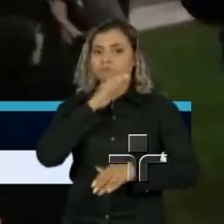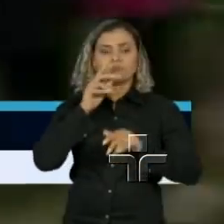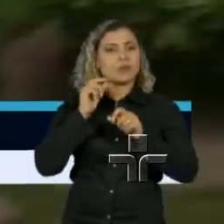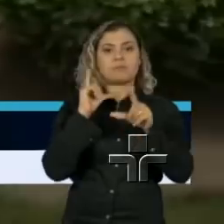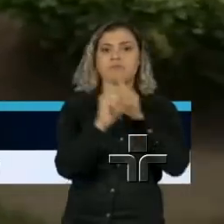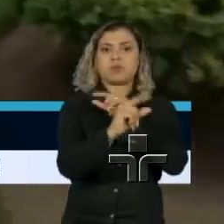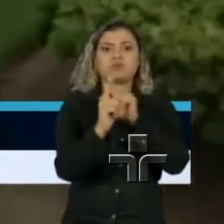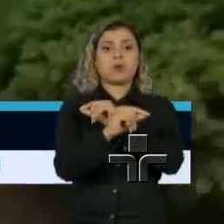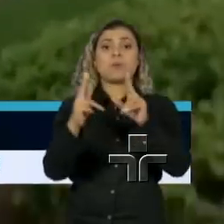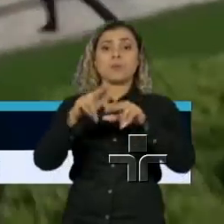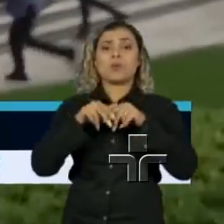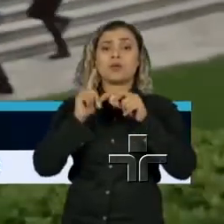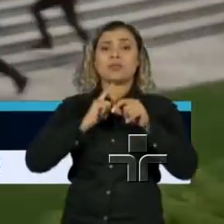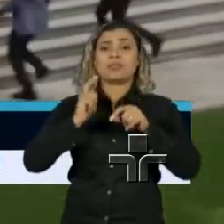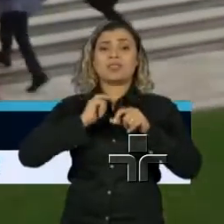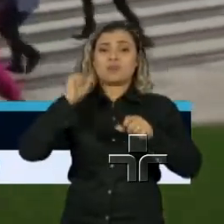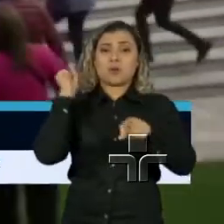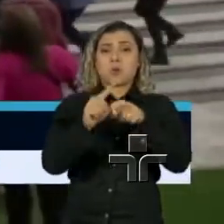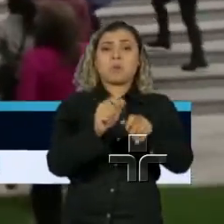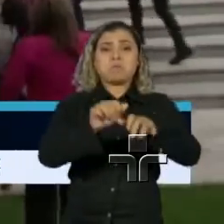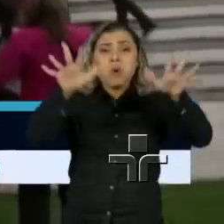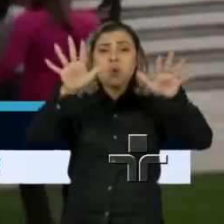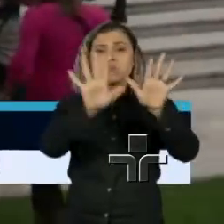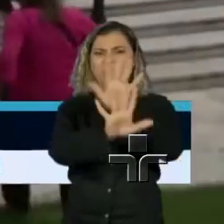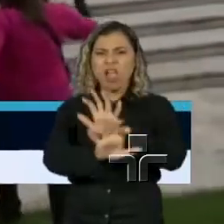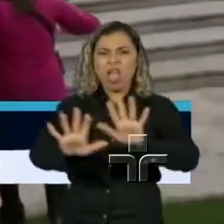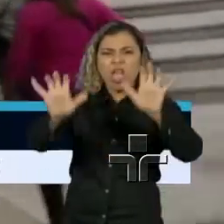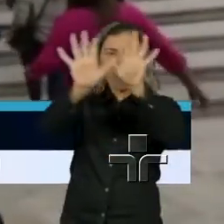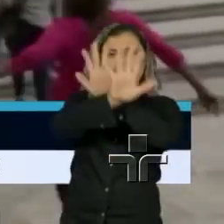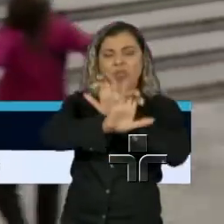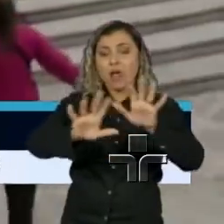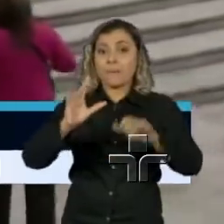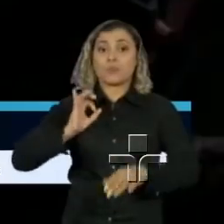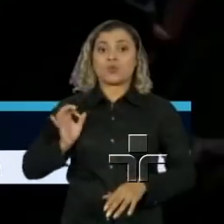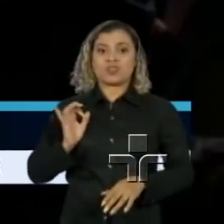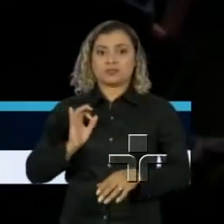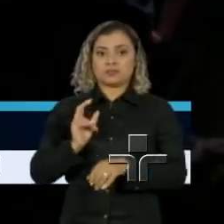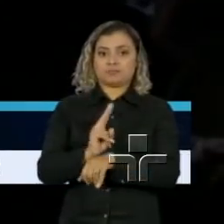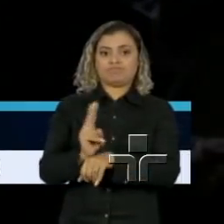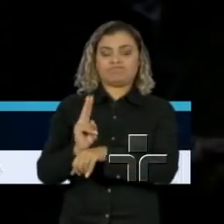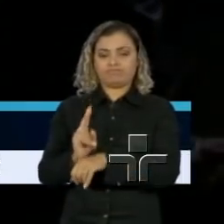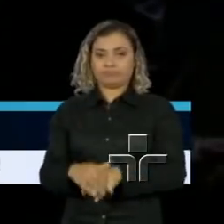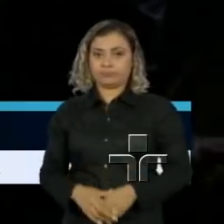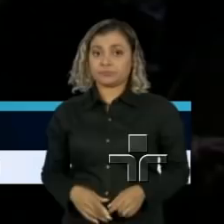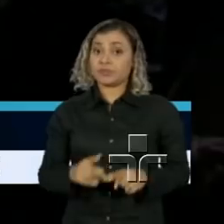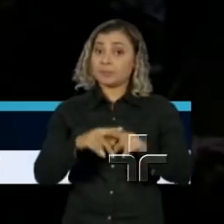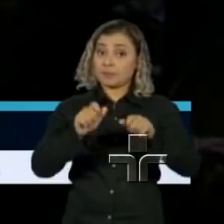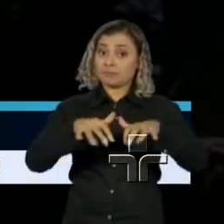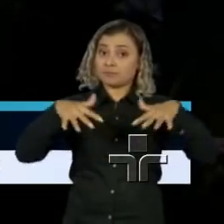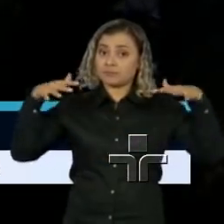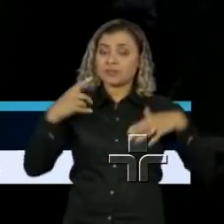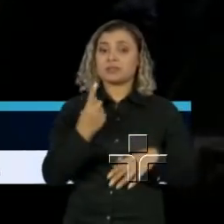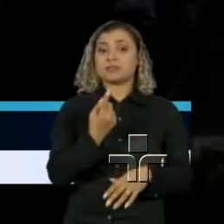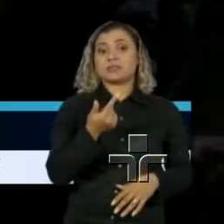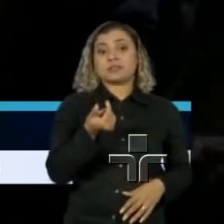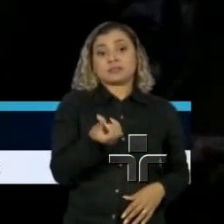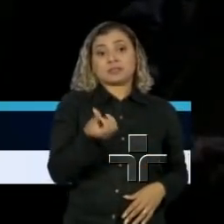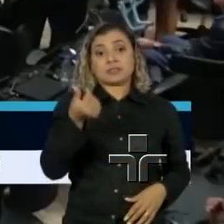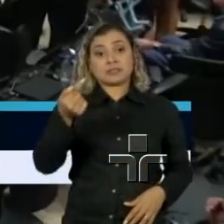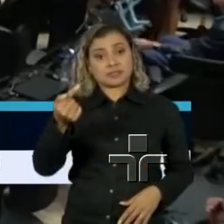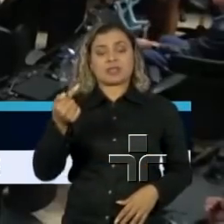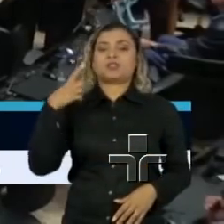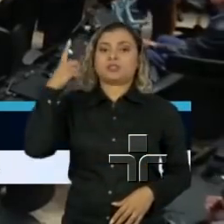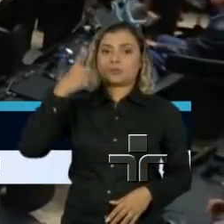local, atacados com a chuva de bombas de gás lacrimogêneo disparada pela polícia. A Assembleia Nacional tem 167